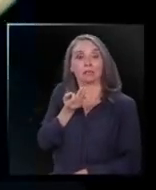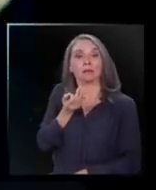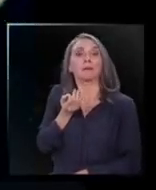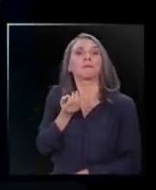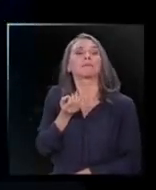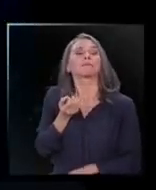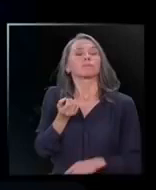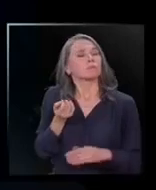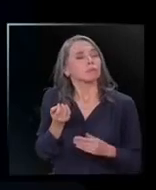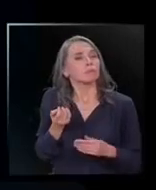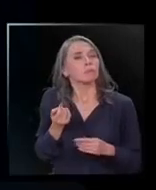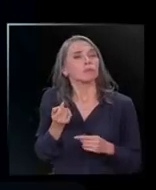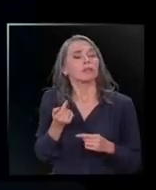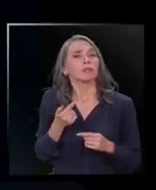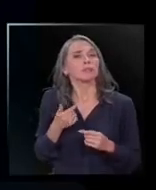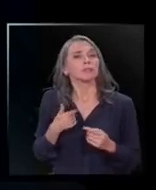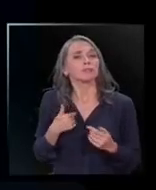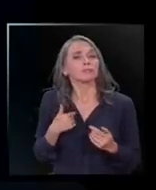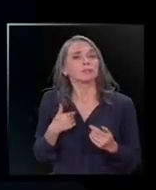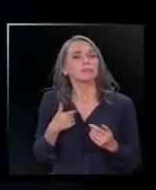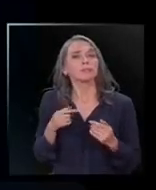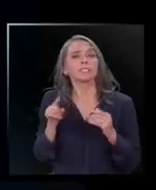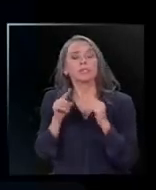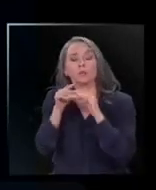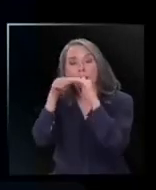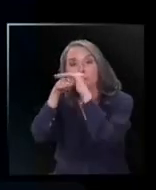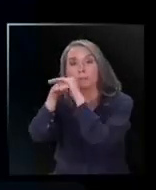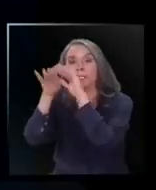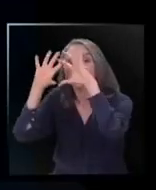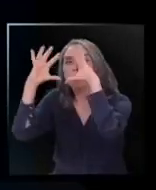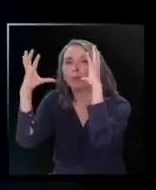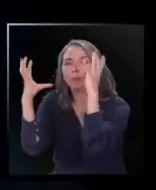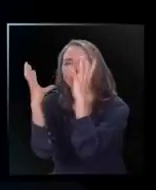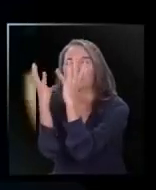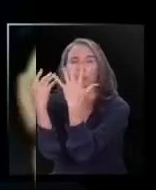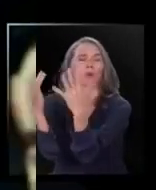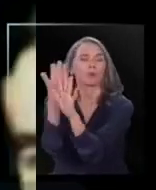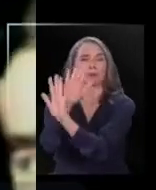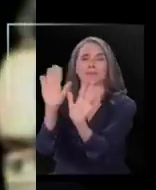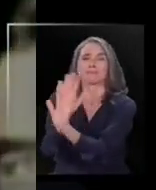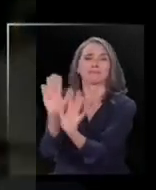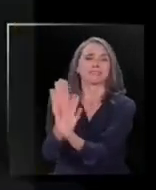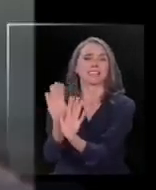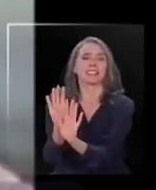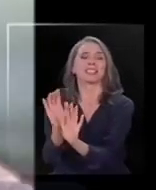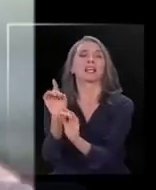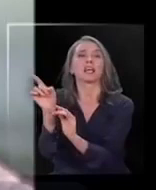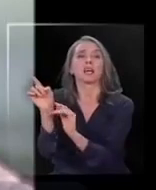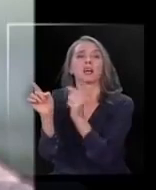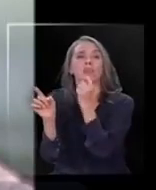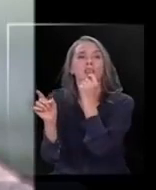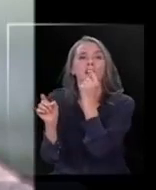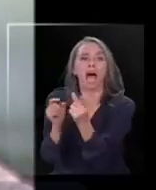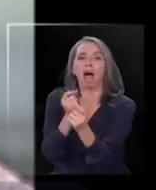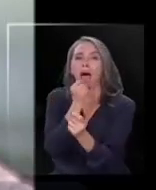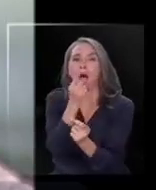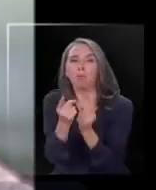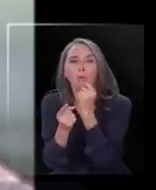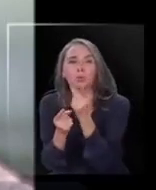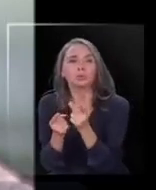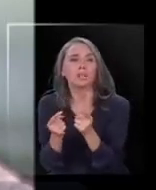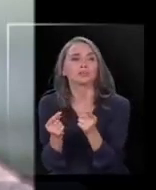metías en un mundo siniestro, un mundo siniestro de acusaciones,